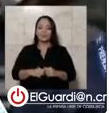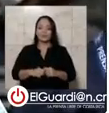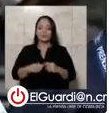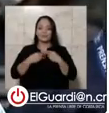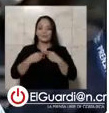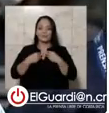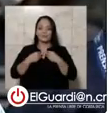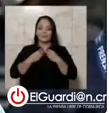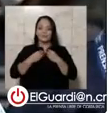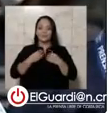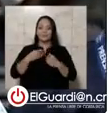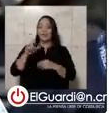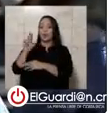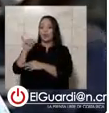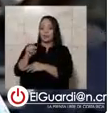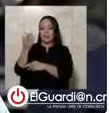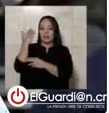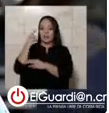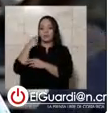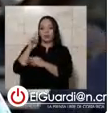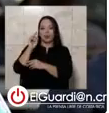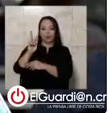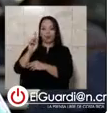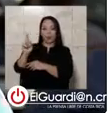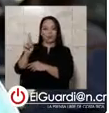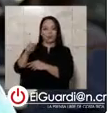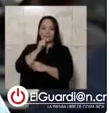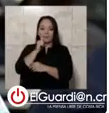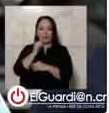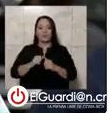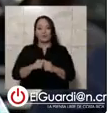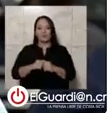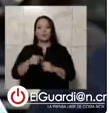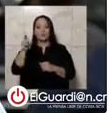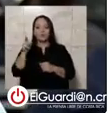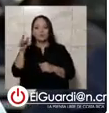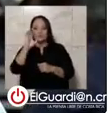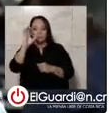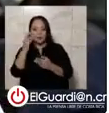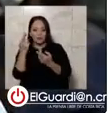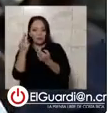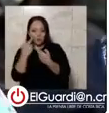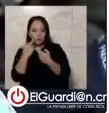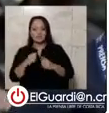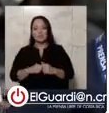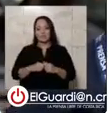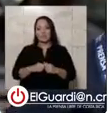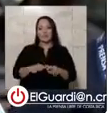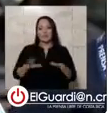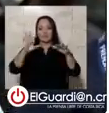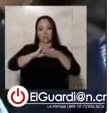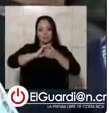Don Luis, anteriormente le había hecho un par de consultas por ahí en privado, había quedado de conseguirme la respuesta van ahí de la mano y